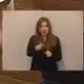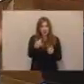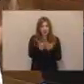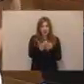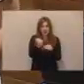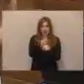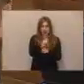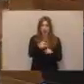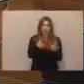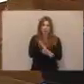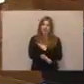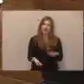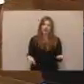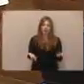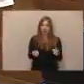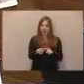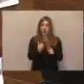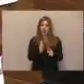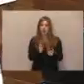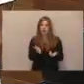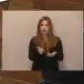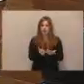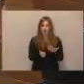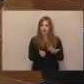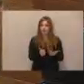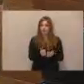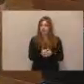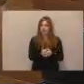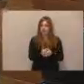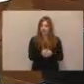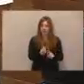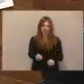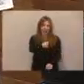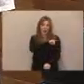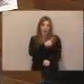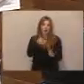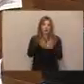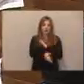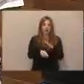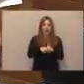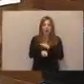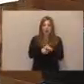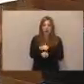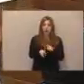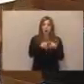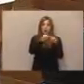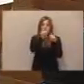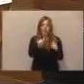con pólvora del rey, si me permite la comparación, é emplear los recursos de una